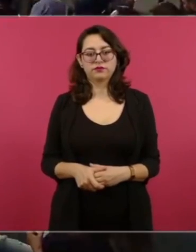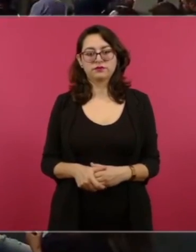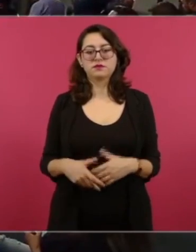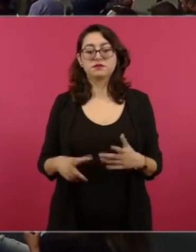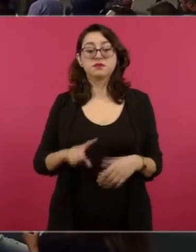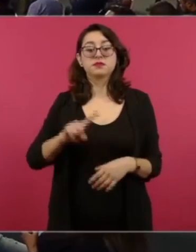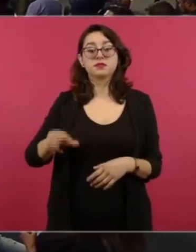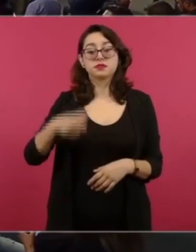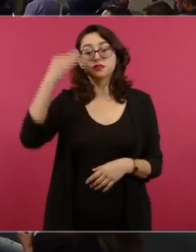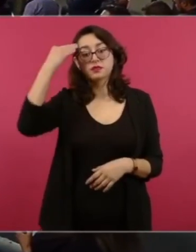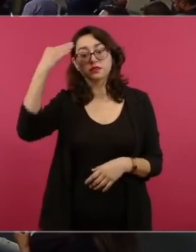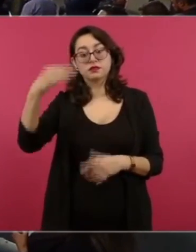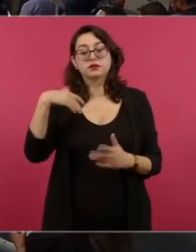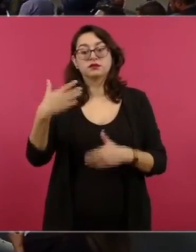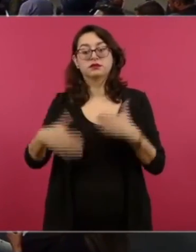Y luego